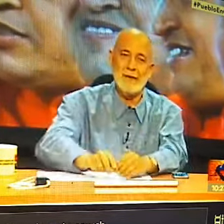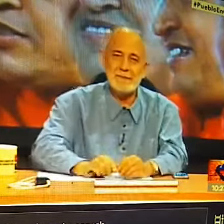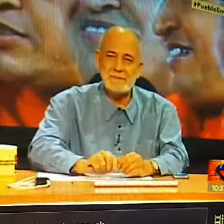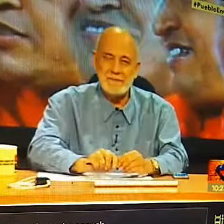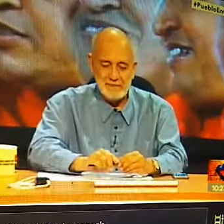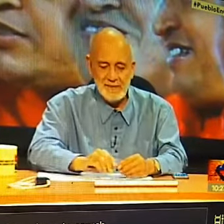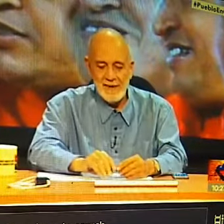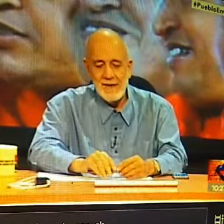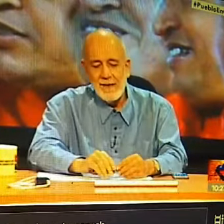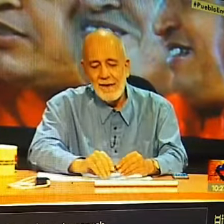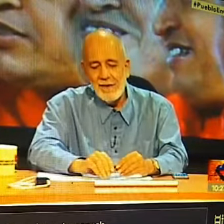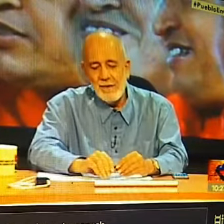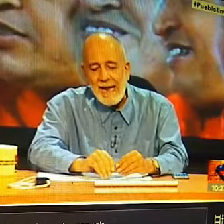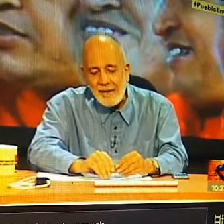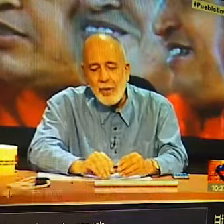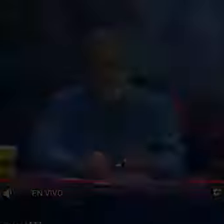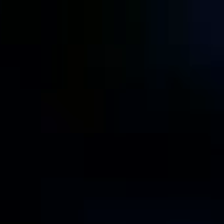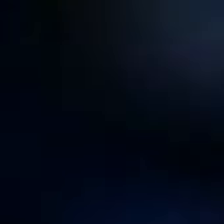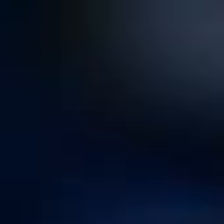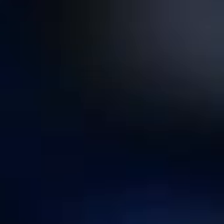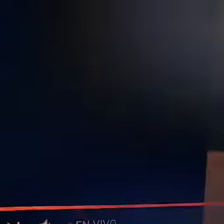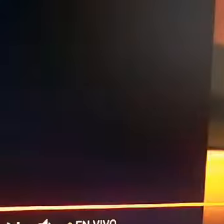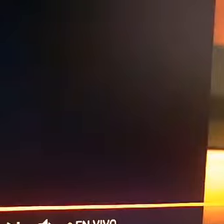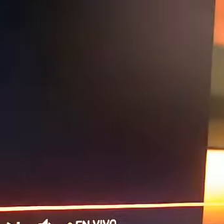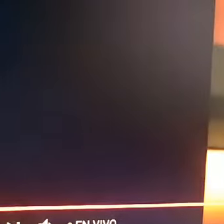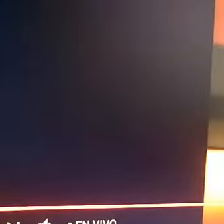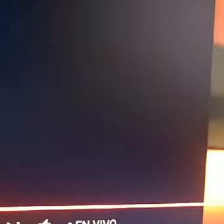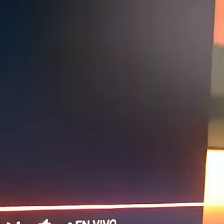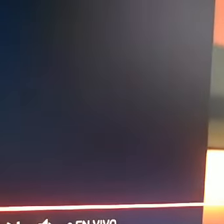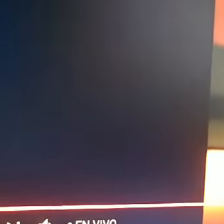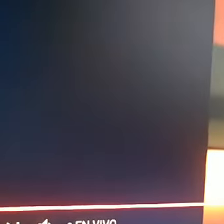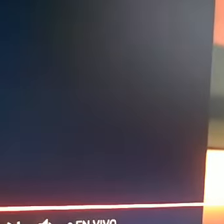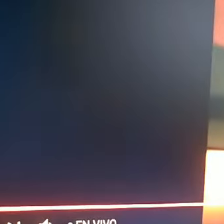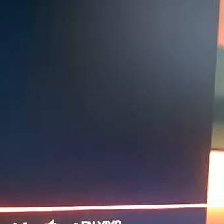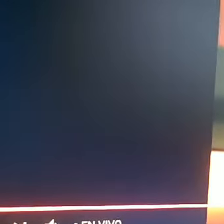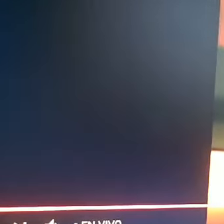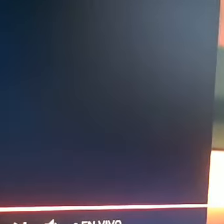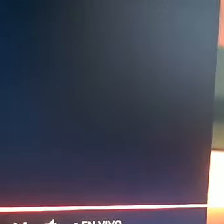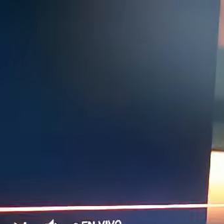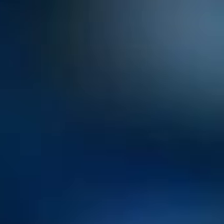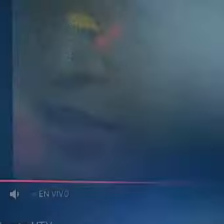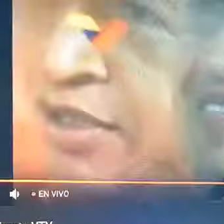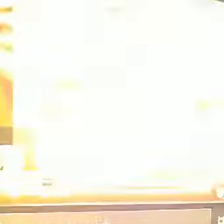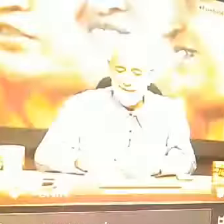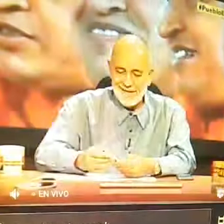Chávez. Una de las cosas que nos dejó Chávez